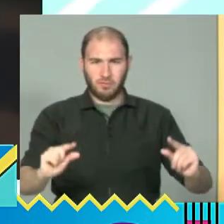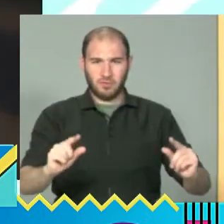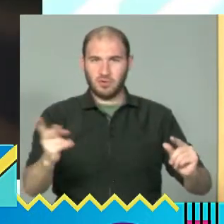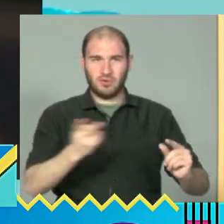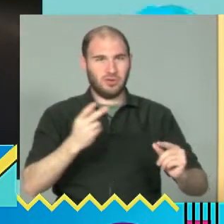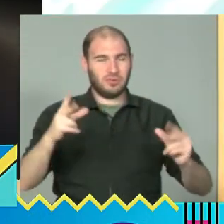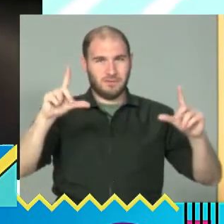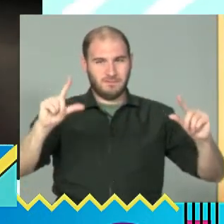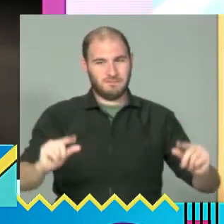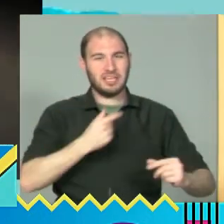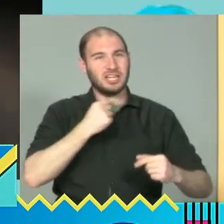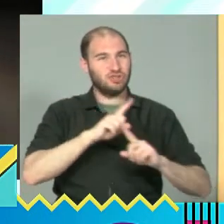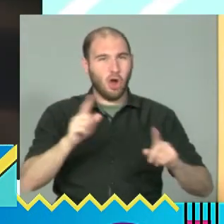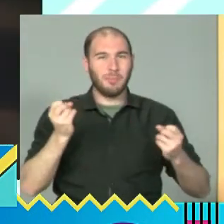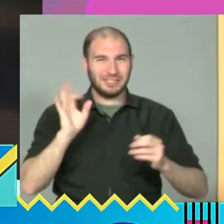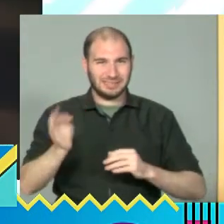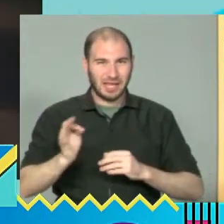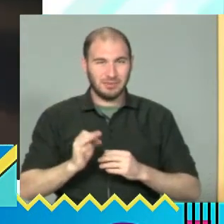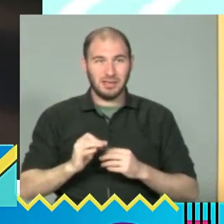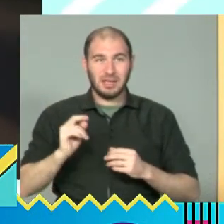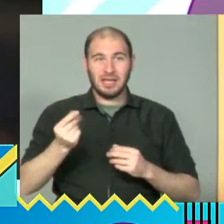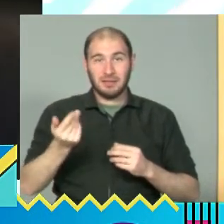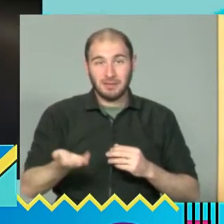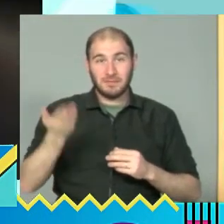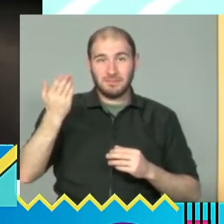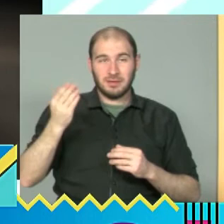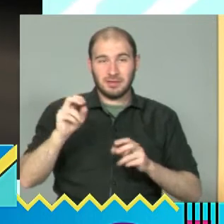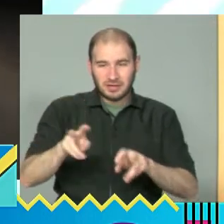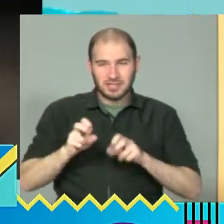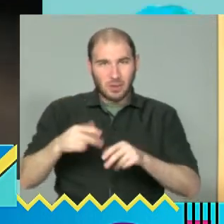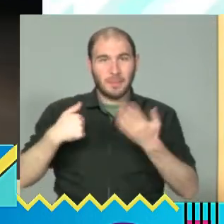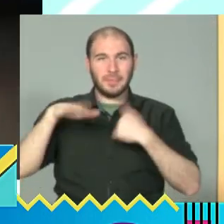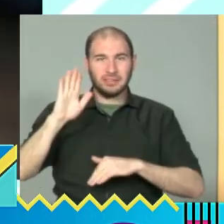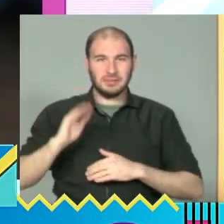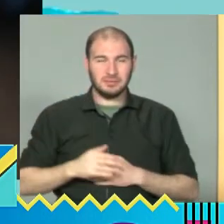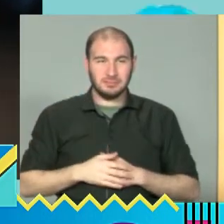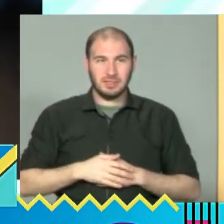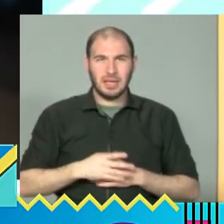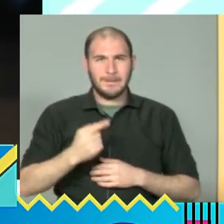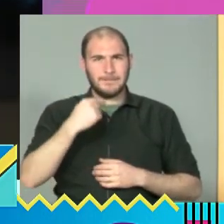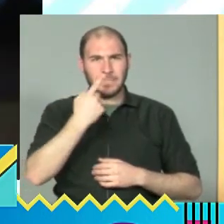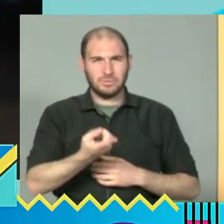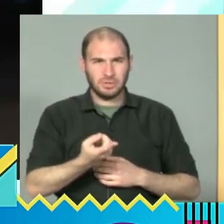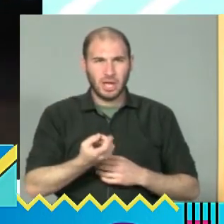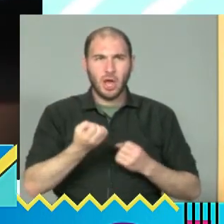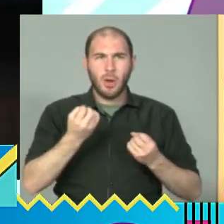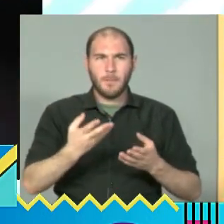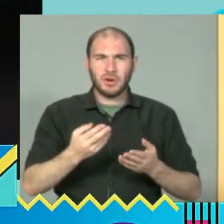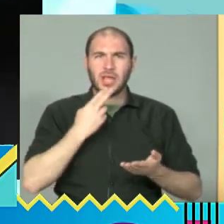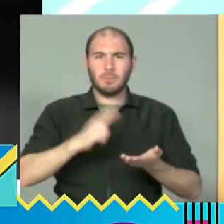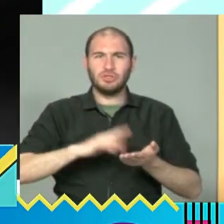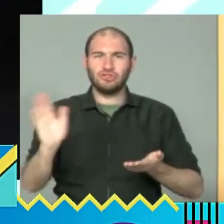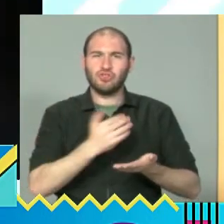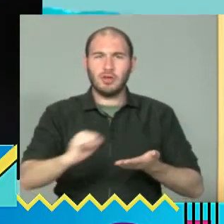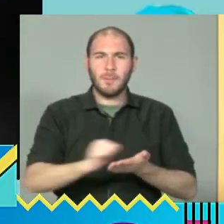los dos quería bajar porque sabe que en cuanto aumentan las tarifas, recauda más. La pregunta es, ¿por qué no eliminar todos los